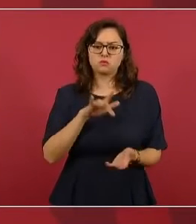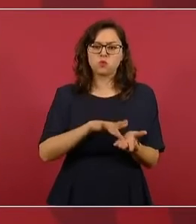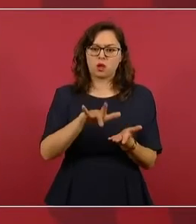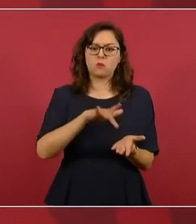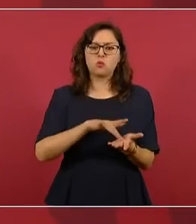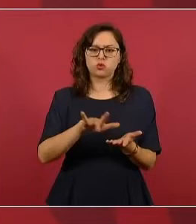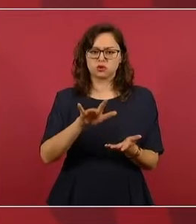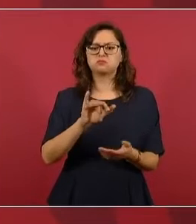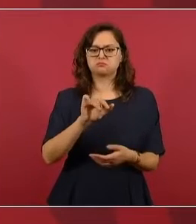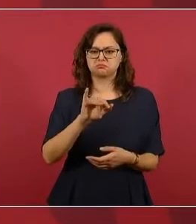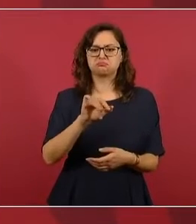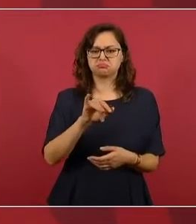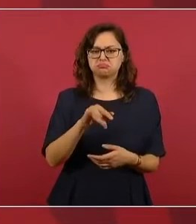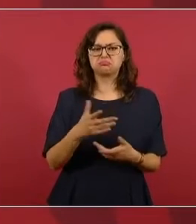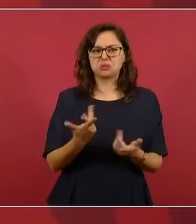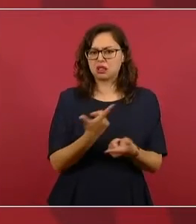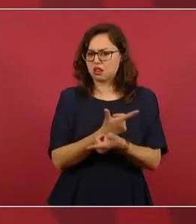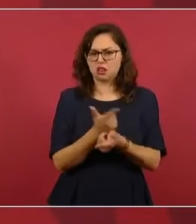para tener